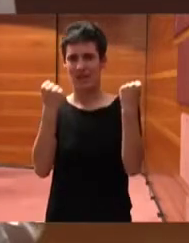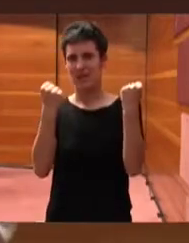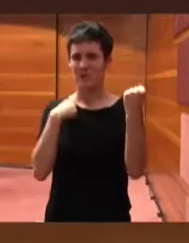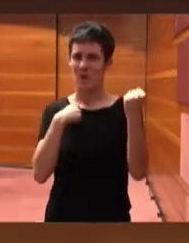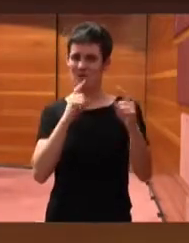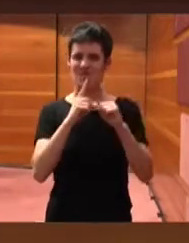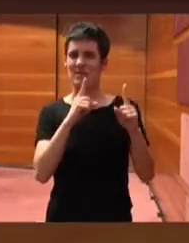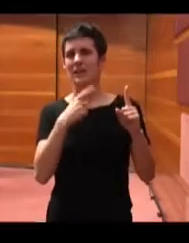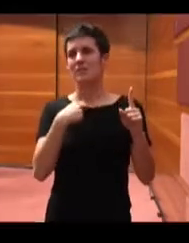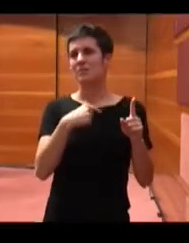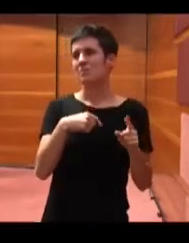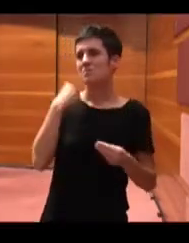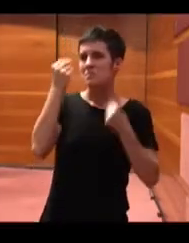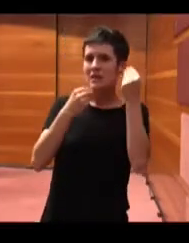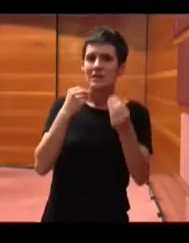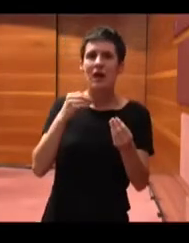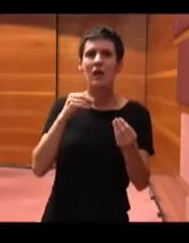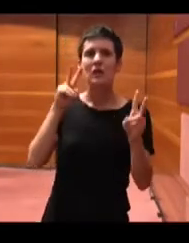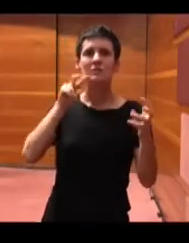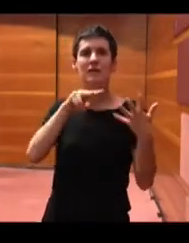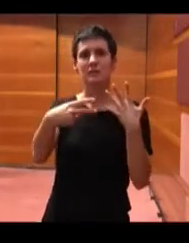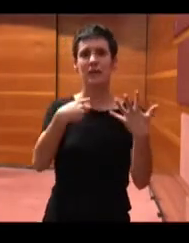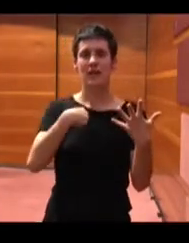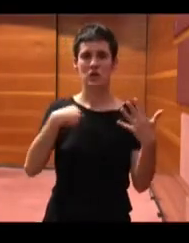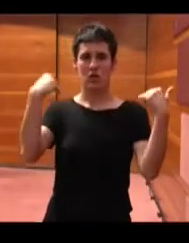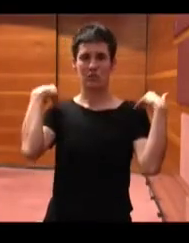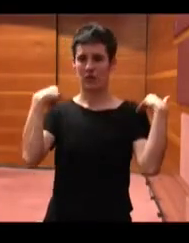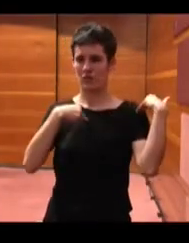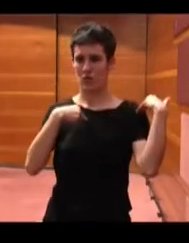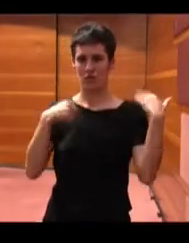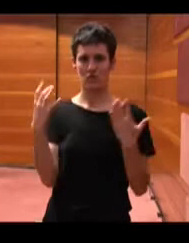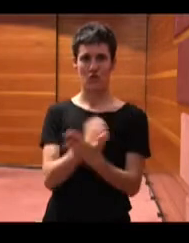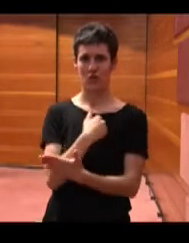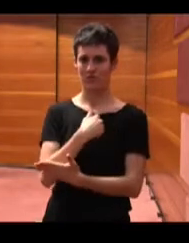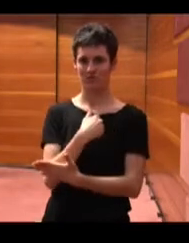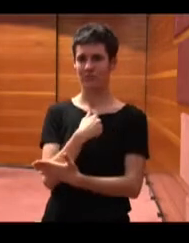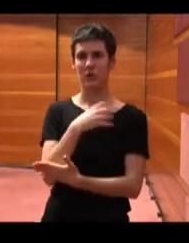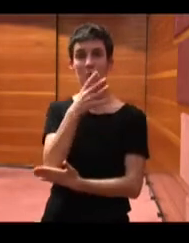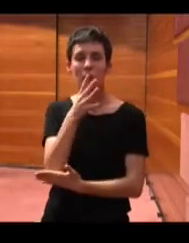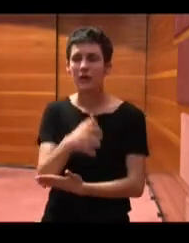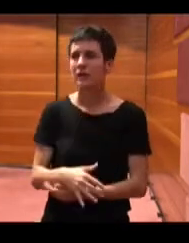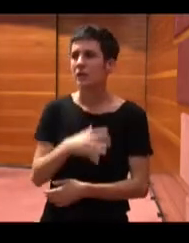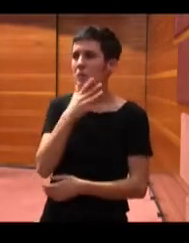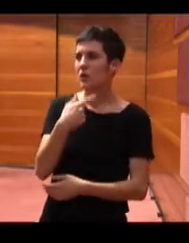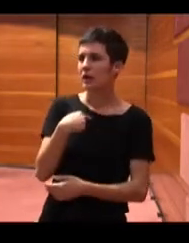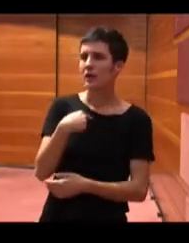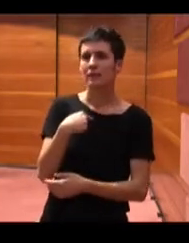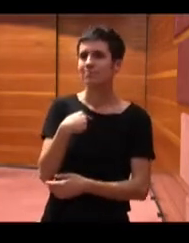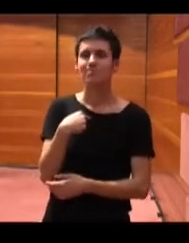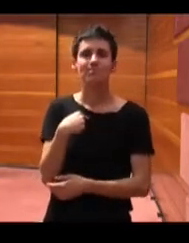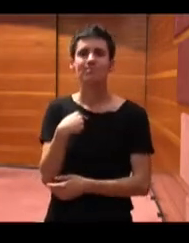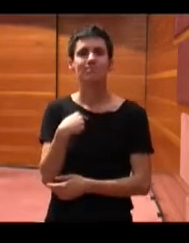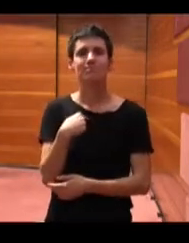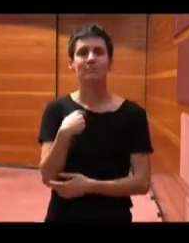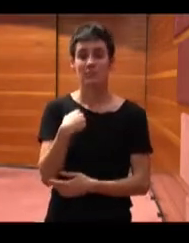Hemos decidido que tanto gobierno abierto como transparencia lo voy a dar todo yo. Voy a acaparar. ¿Por qué vamos a hacer esto? Porque vais a ver que el punto final